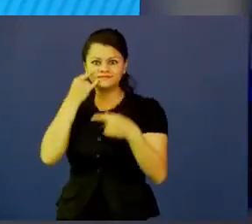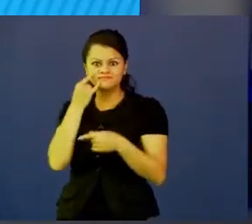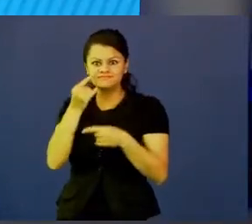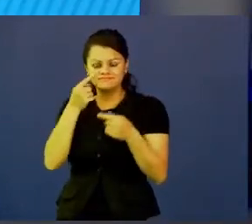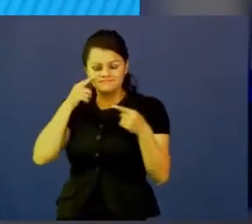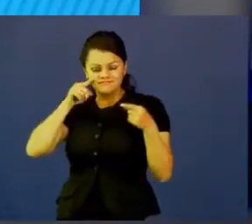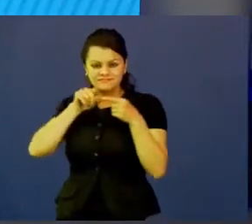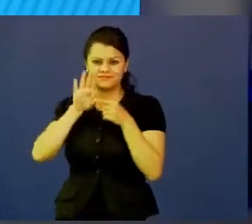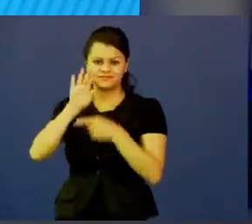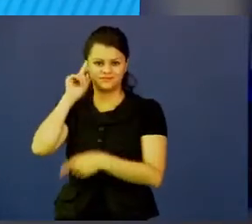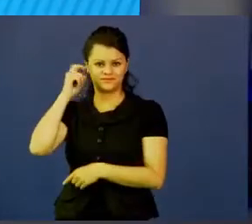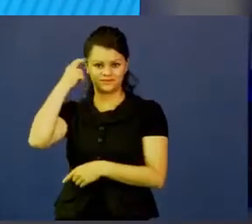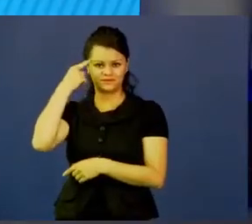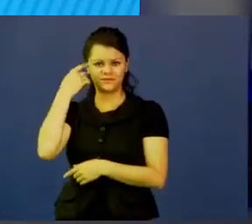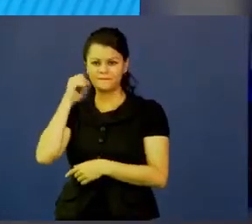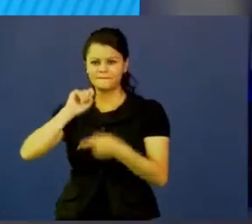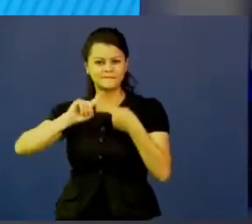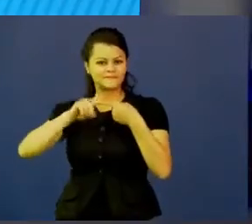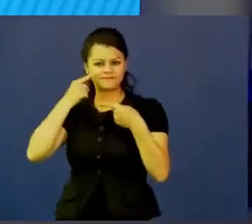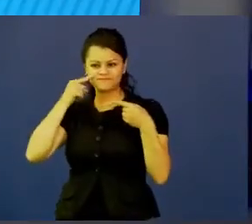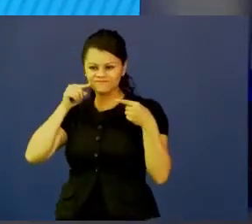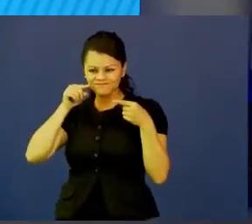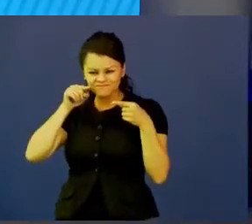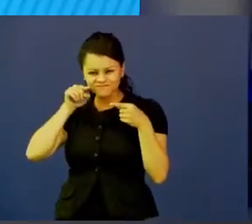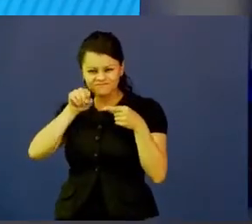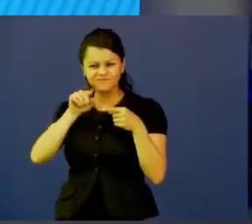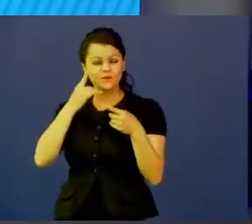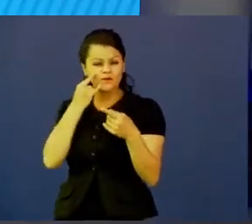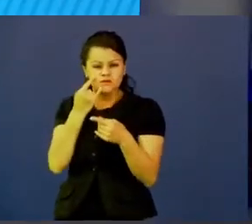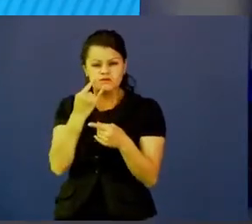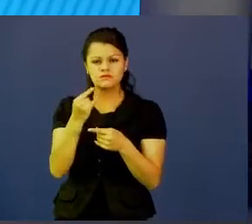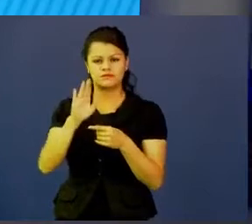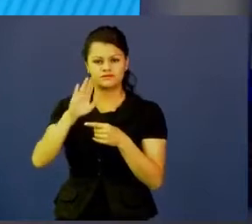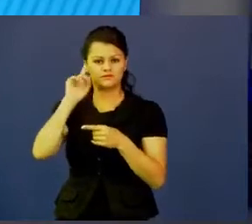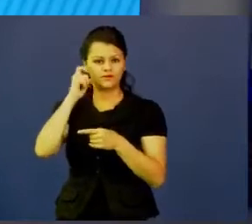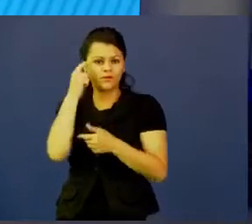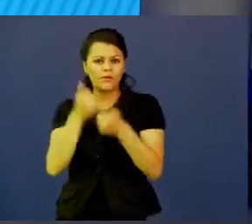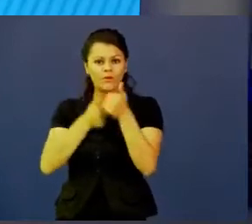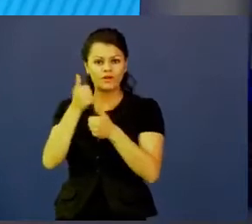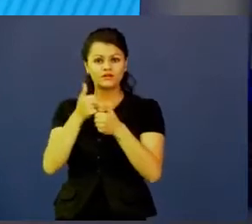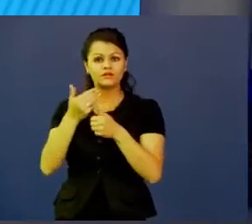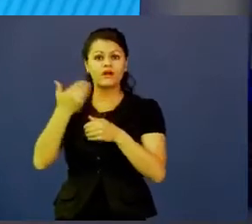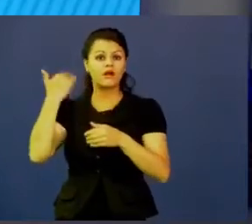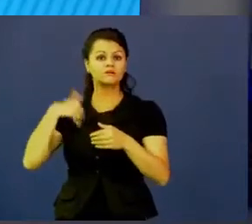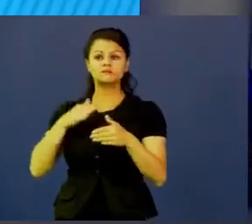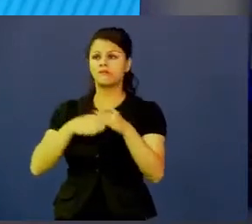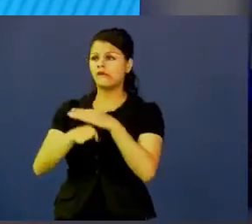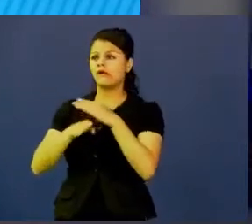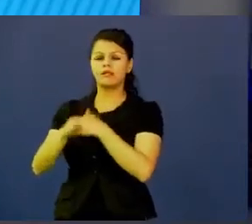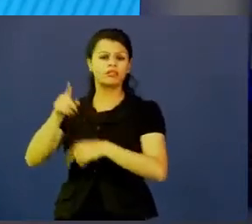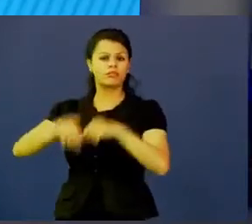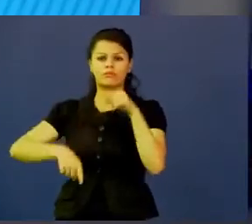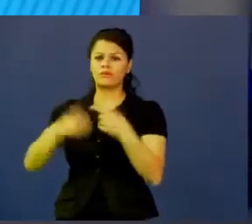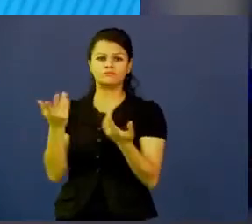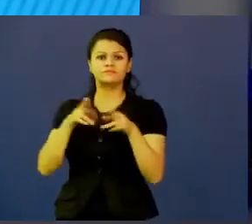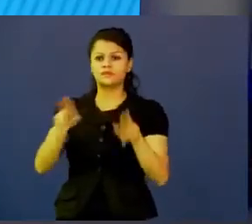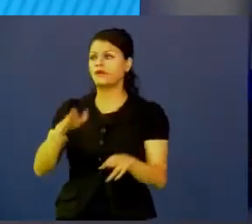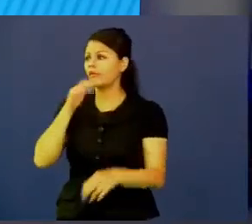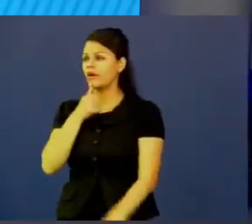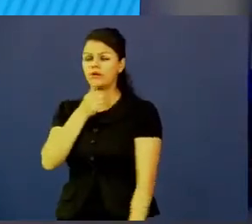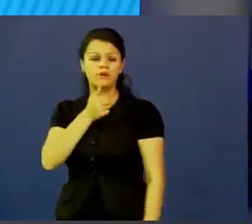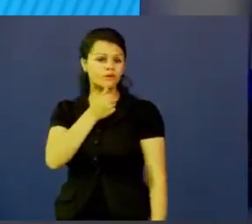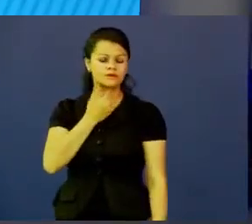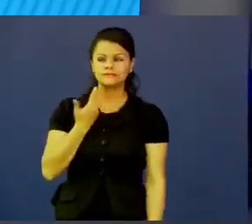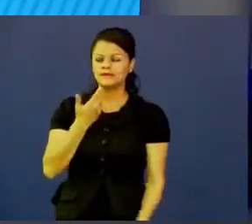primera obsesión de este gobierno fue cerrar la brecha del acceso. Lo primero que teníamos que hacer era conectar este país. Y